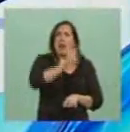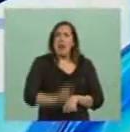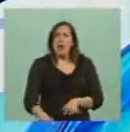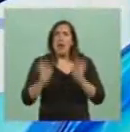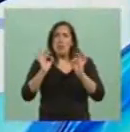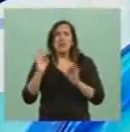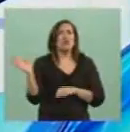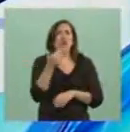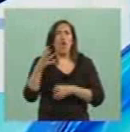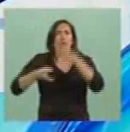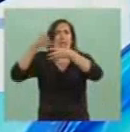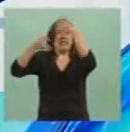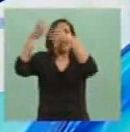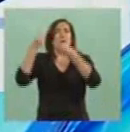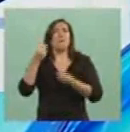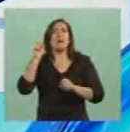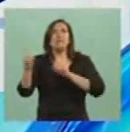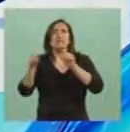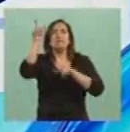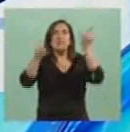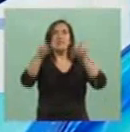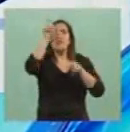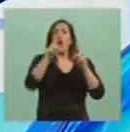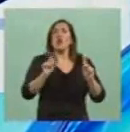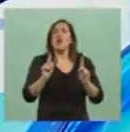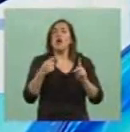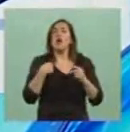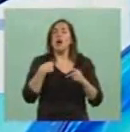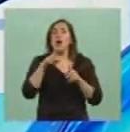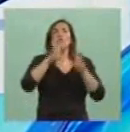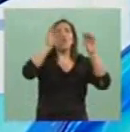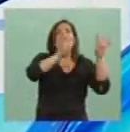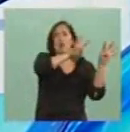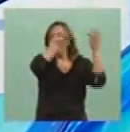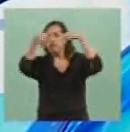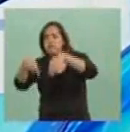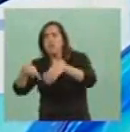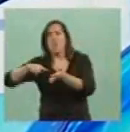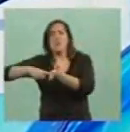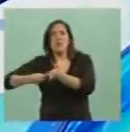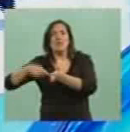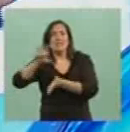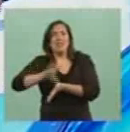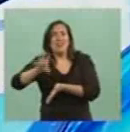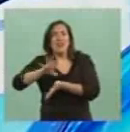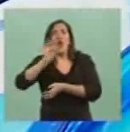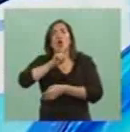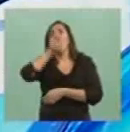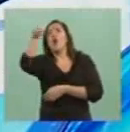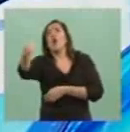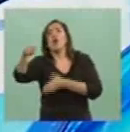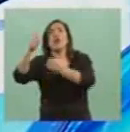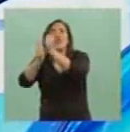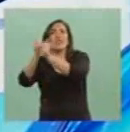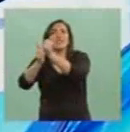permita que sus gente no tengan que emigrar del interior para venir a buscar trabajo o en el Gran Rosario o en el Gran